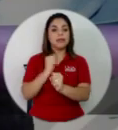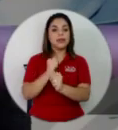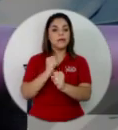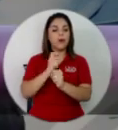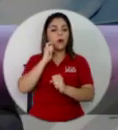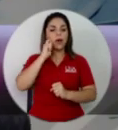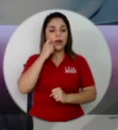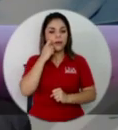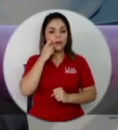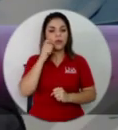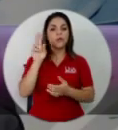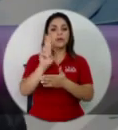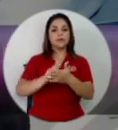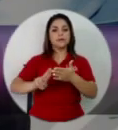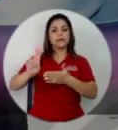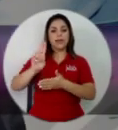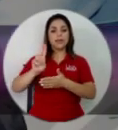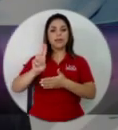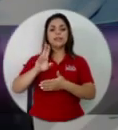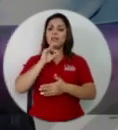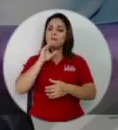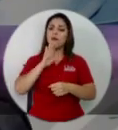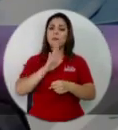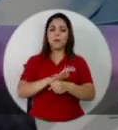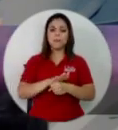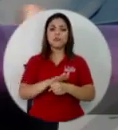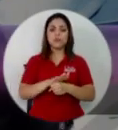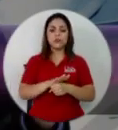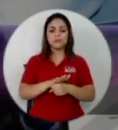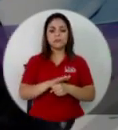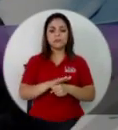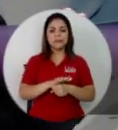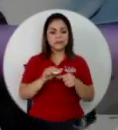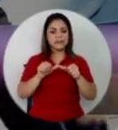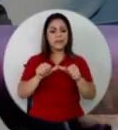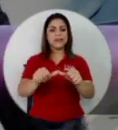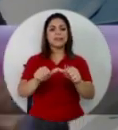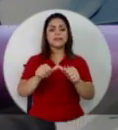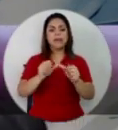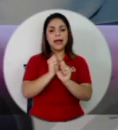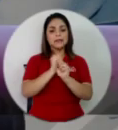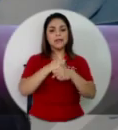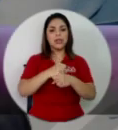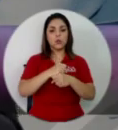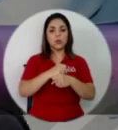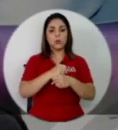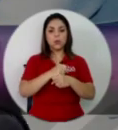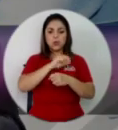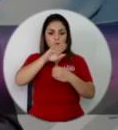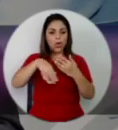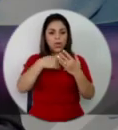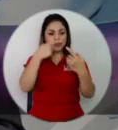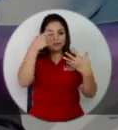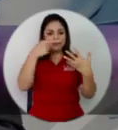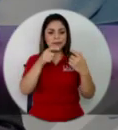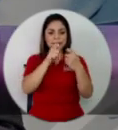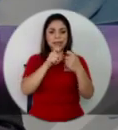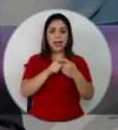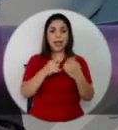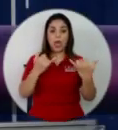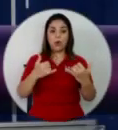universidades y ese compromiso que tenemos de cumplir lo que nos compete en esas condiciones particulares del entorno de este nuevo